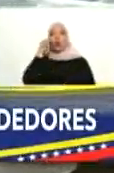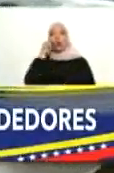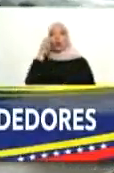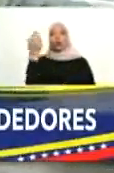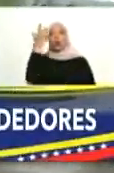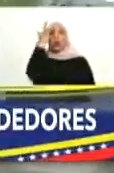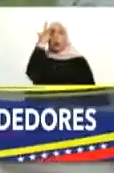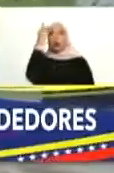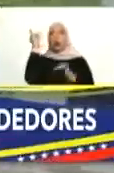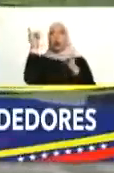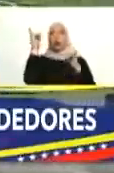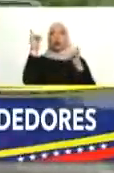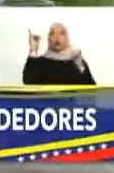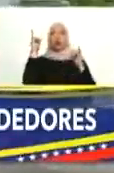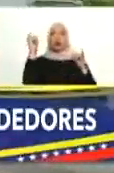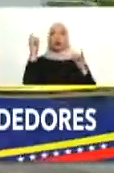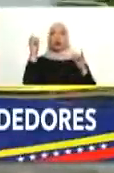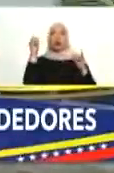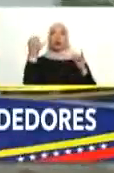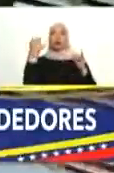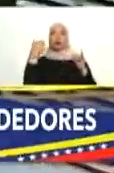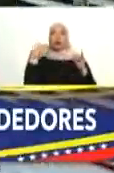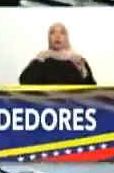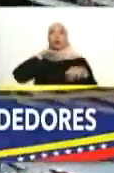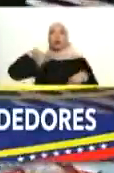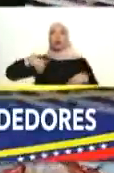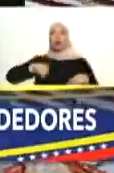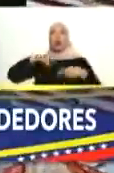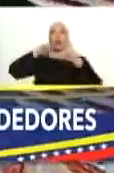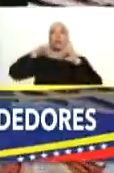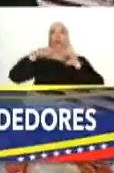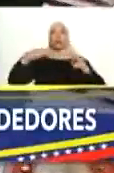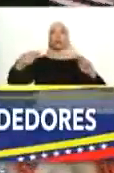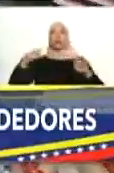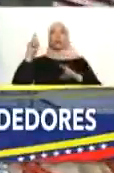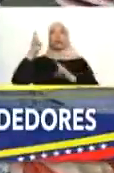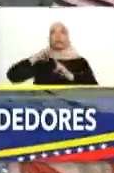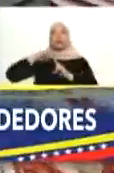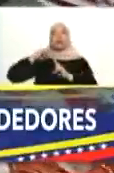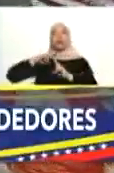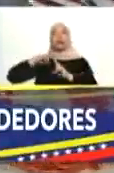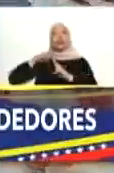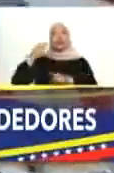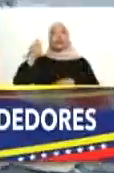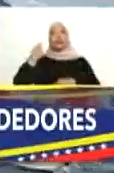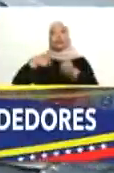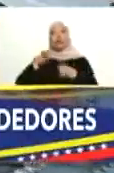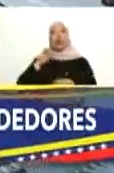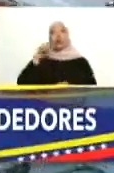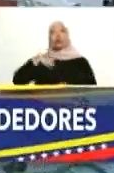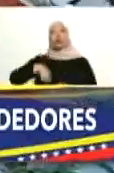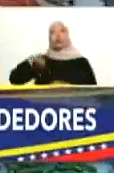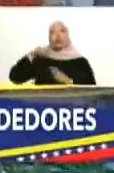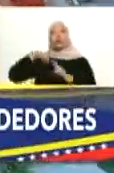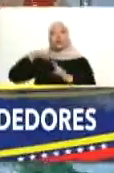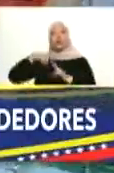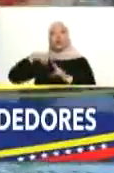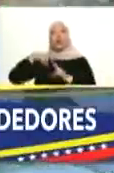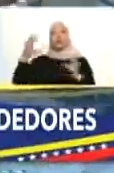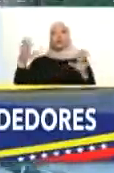carnavales y en sí, presidente, esto se puede resumir en la paz, el Táchira de la prosperidad, un Táchira que estaba en la